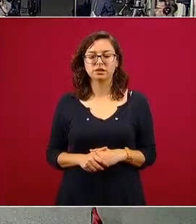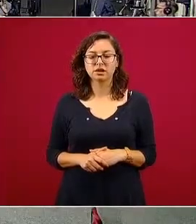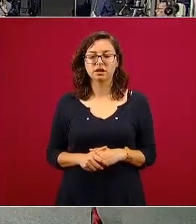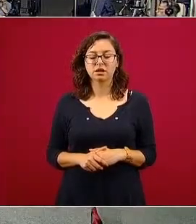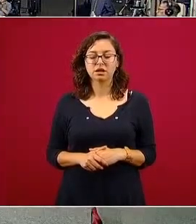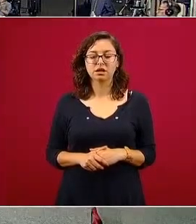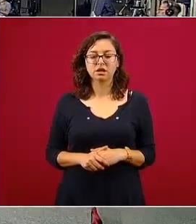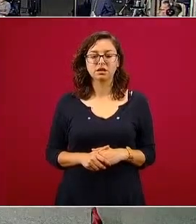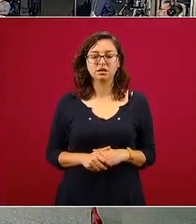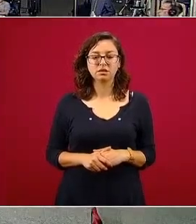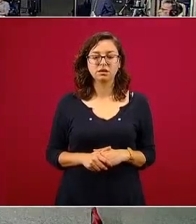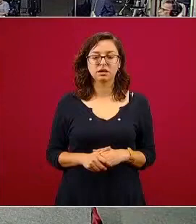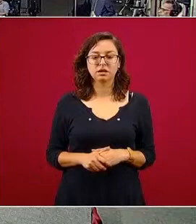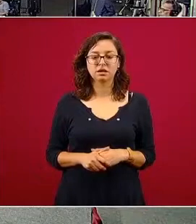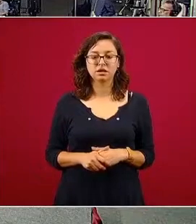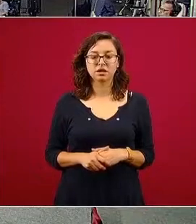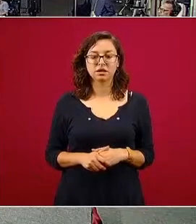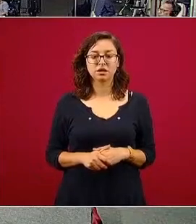¿Podría propagar los contagios?